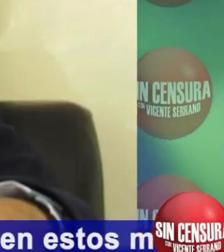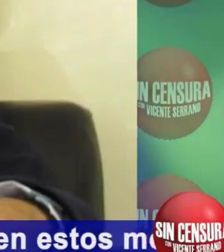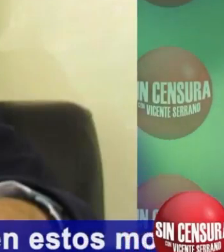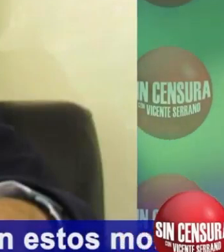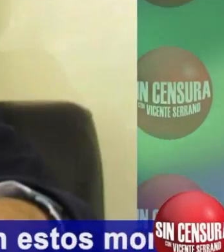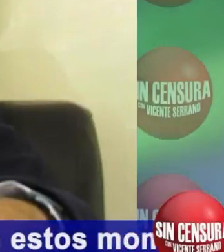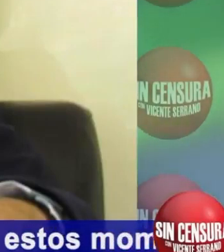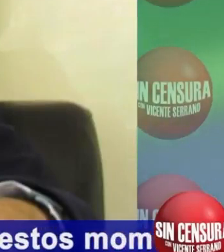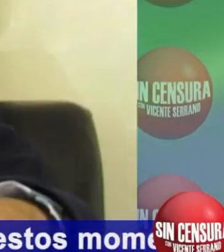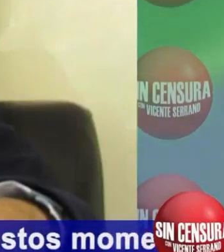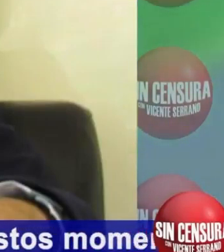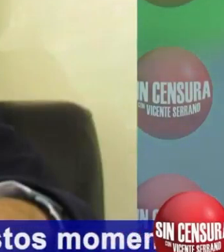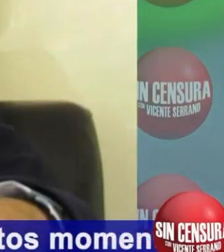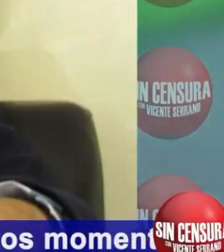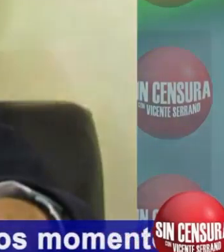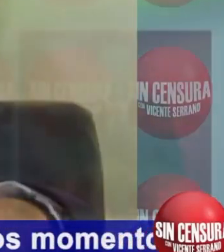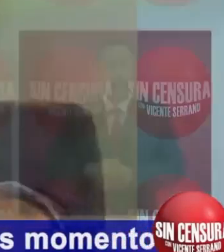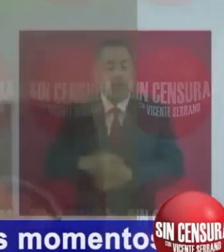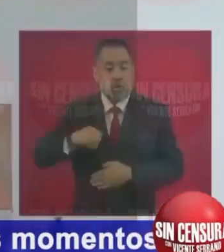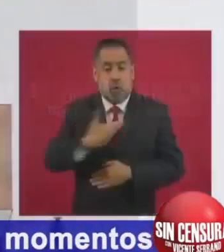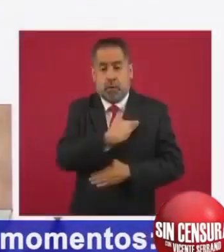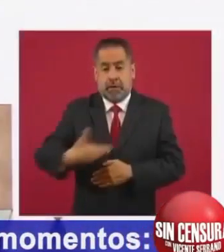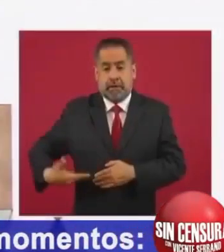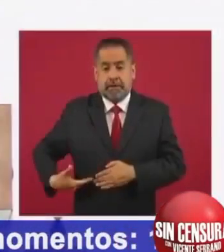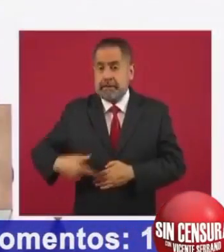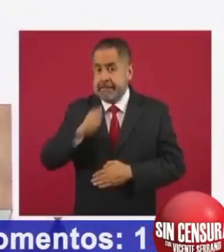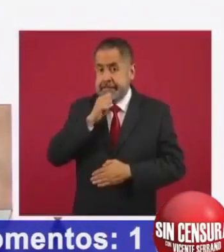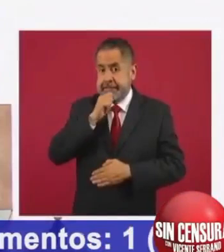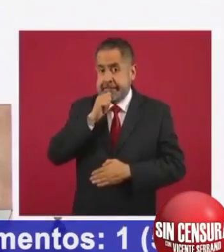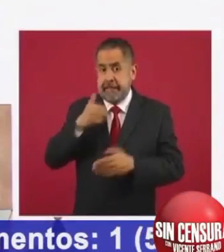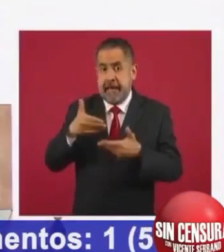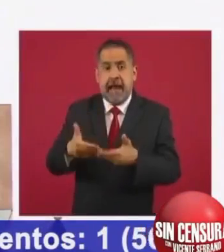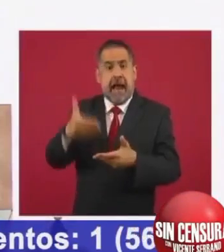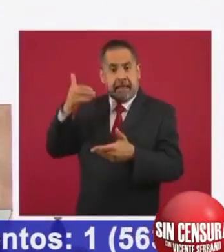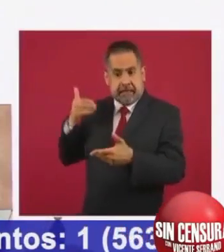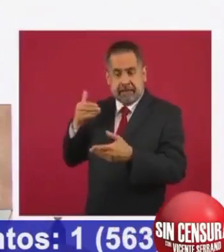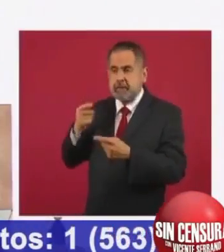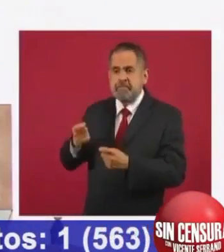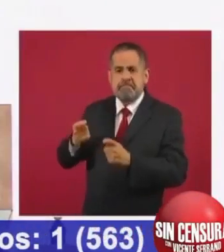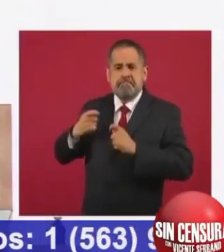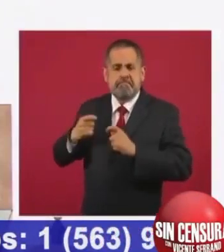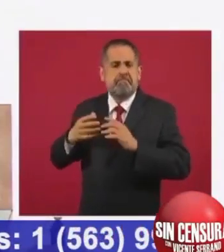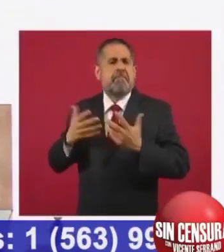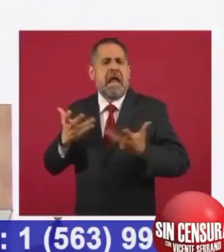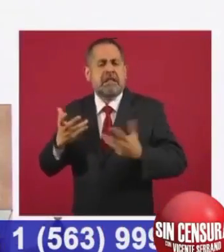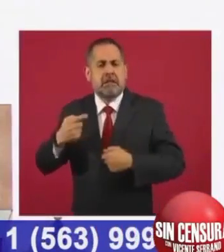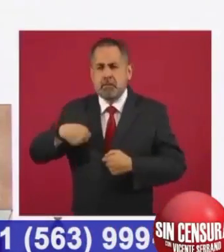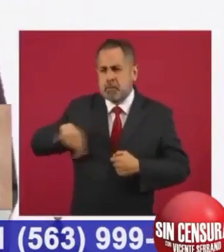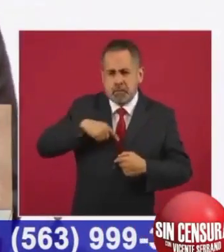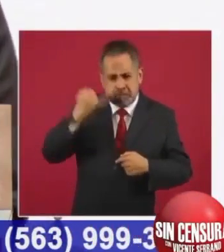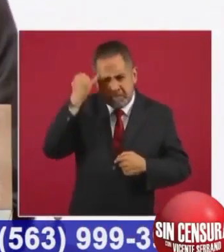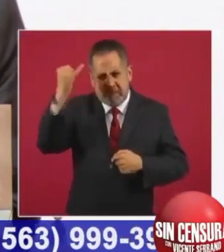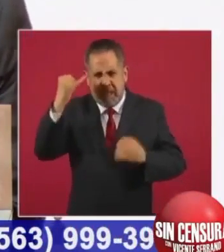Obrador precisamente en el tema de la corrupción, porque es, digamos, el sello distintivo